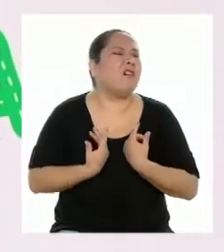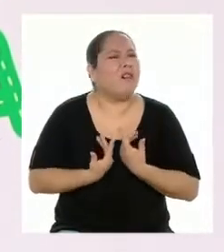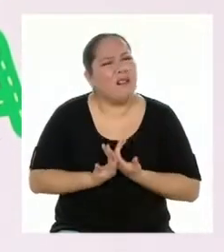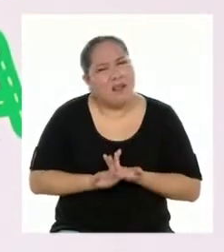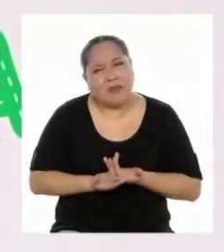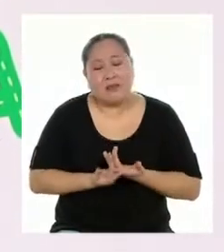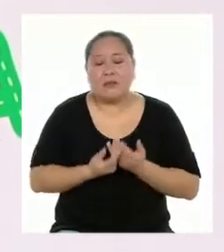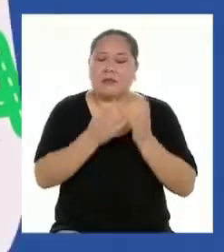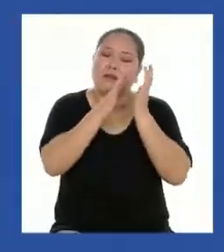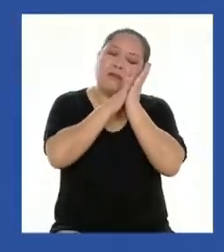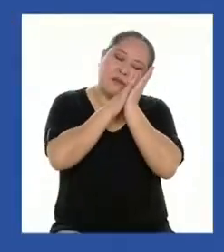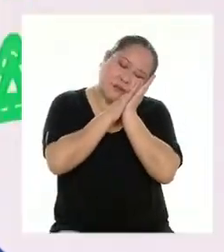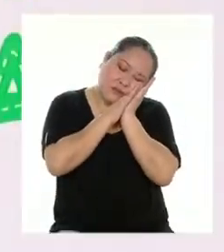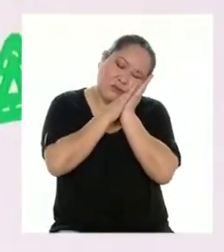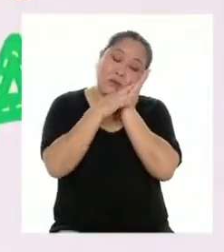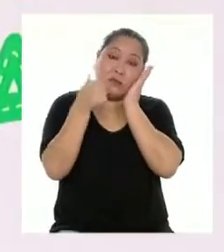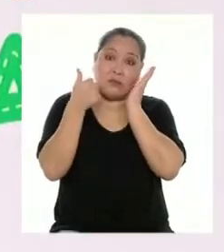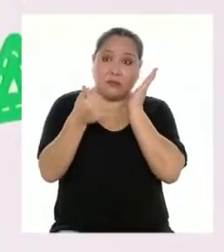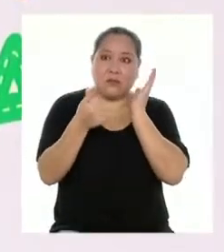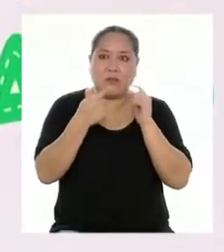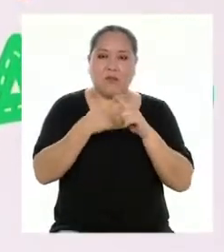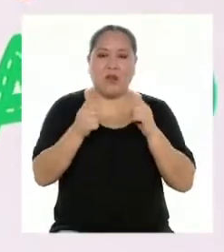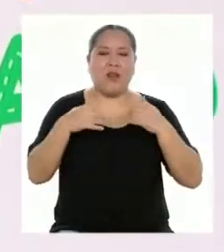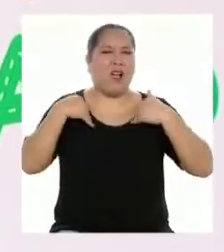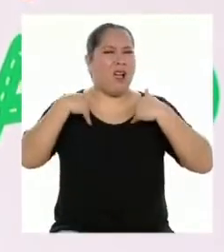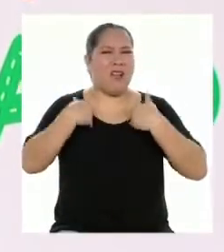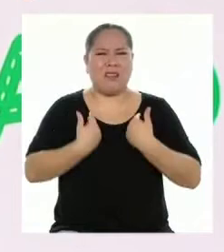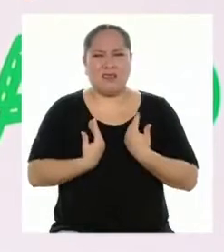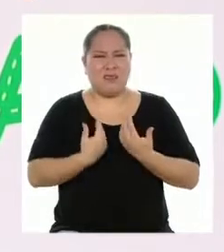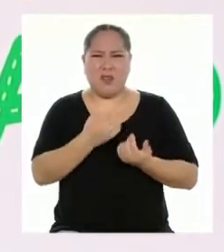de haber dormido muy bien. Tengo aquí mis tablas de